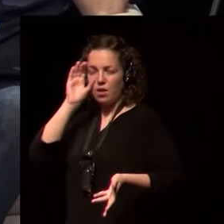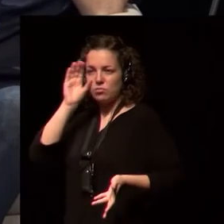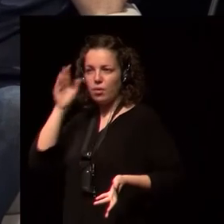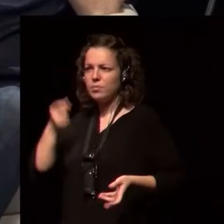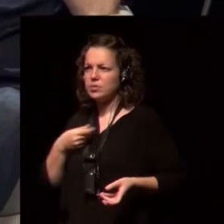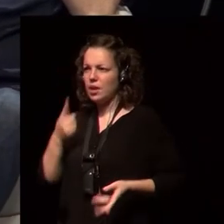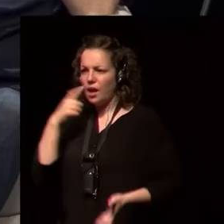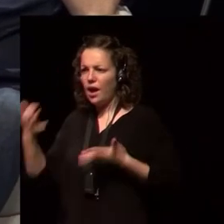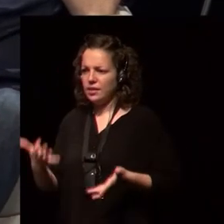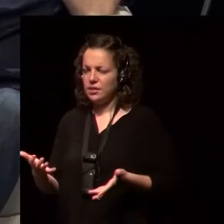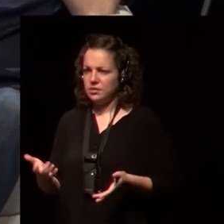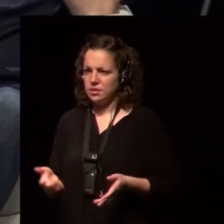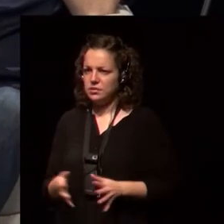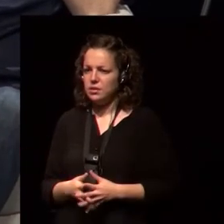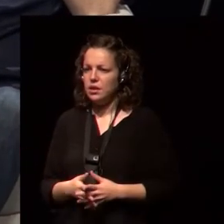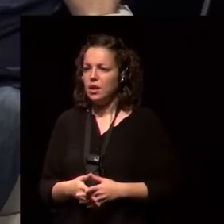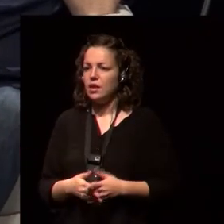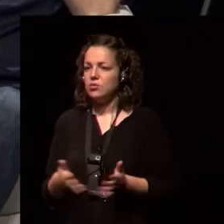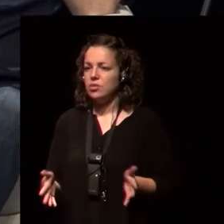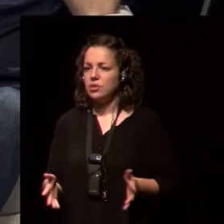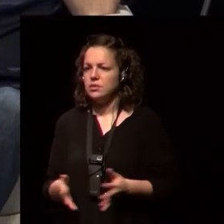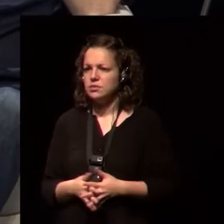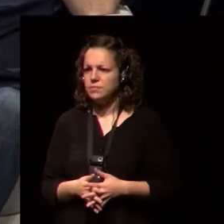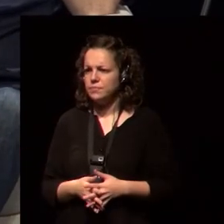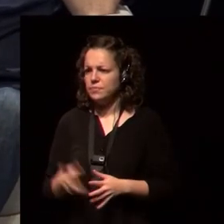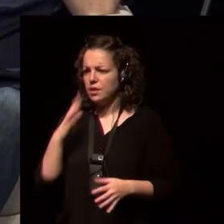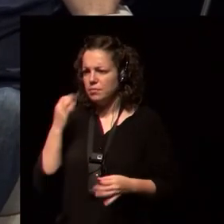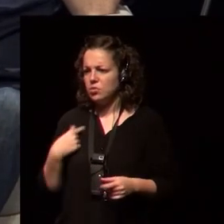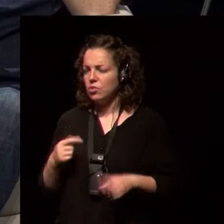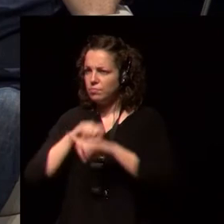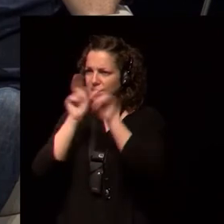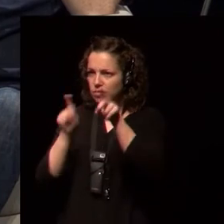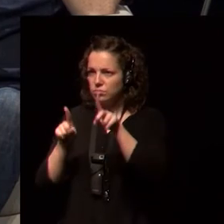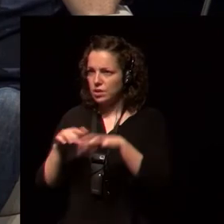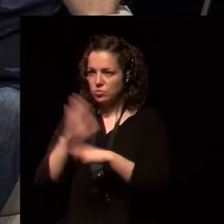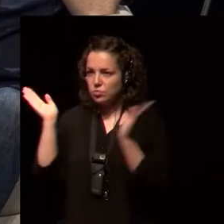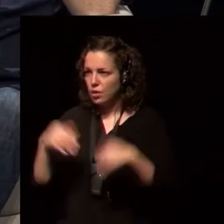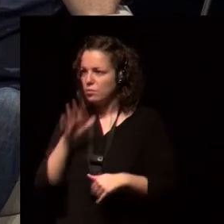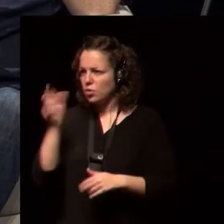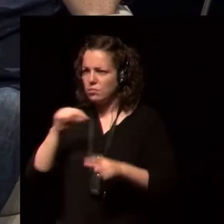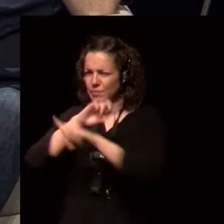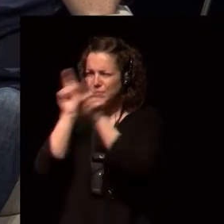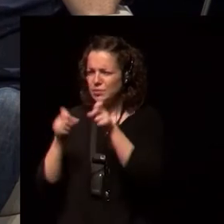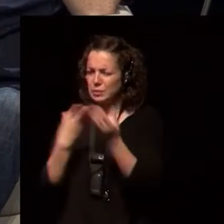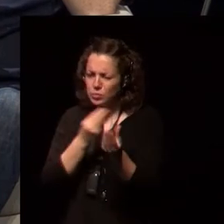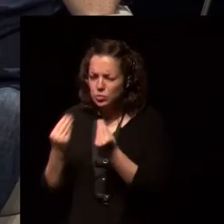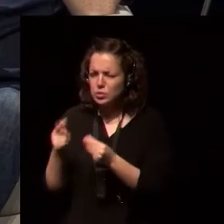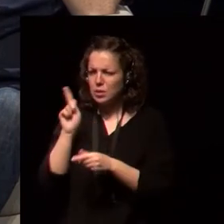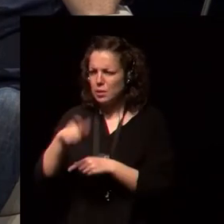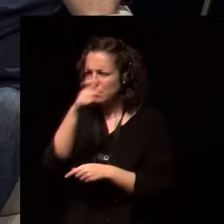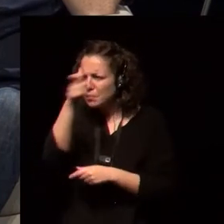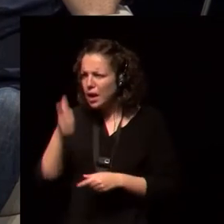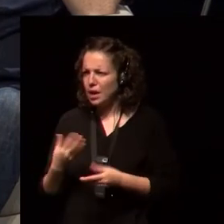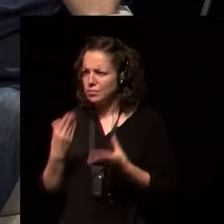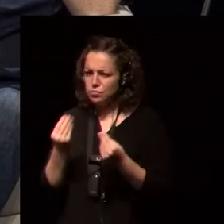artistas co-creadores de toda la realidad, ¿no? Y realmente no tengo una pregunta porque son miles de preguntas, miles de